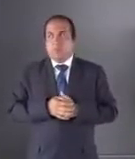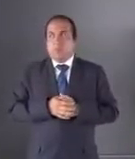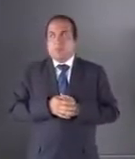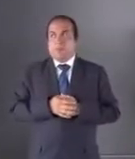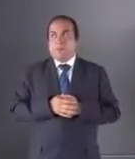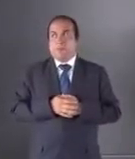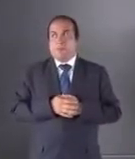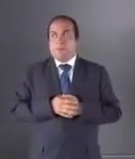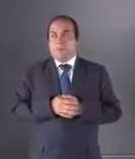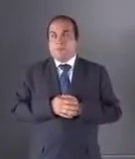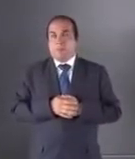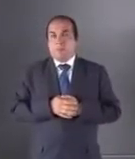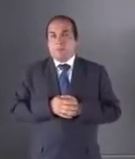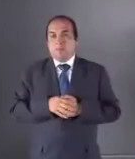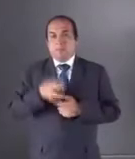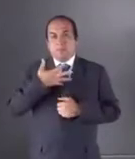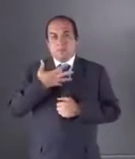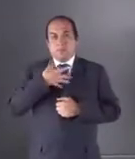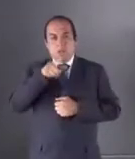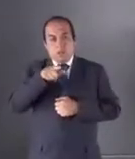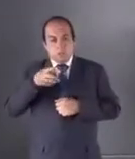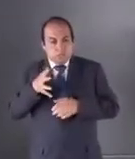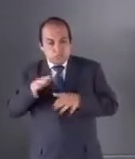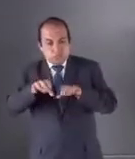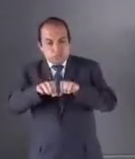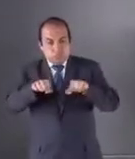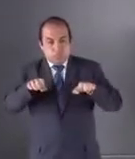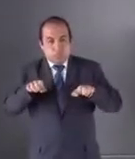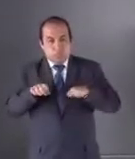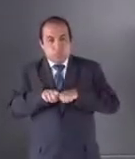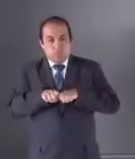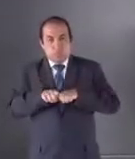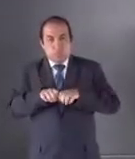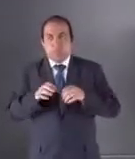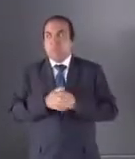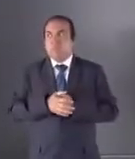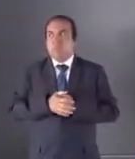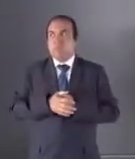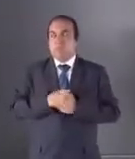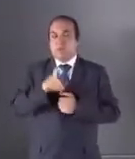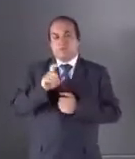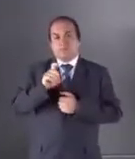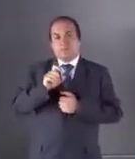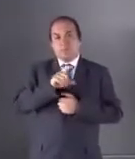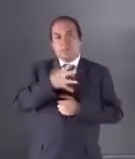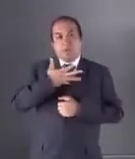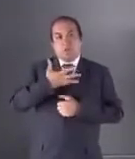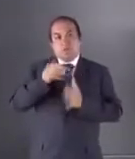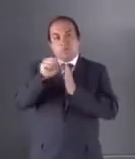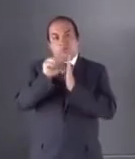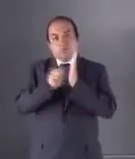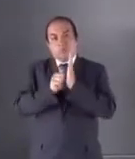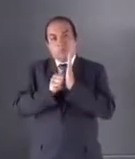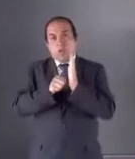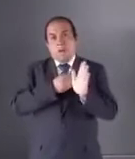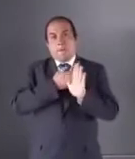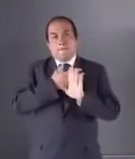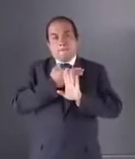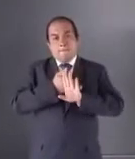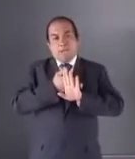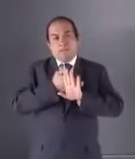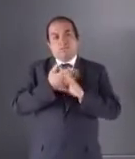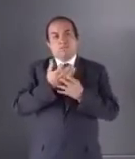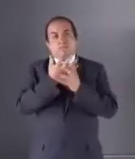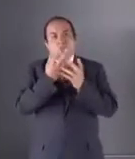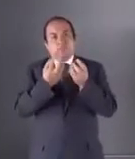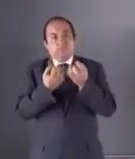está la cámara. Acá están los equipos de bombeo. Tenemos un sistema contra incendio con sus bombas y tenemos